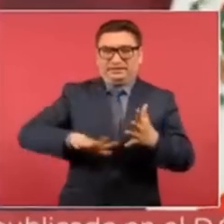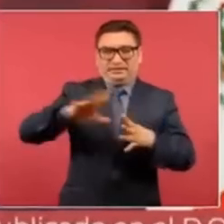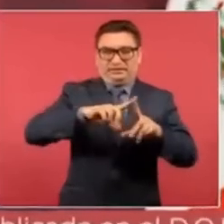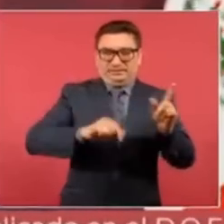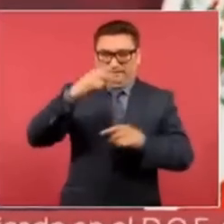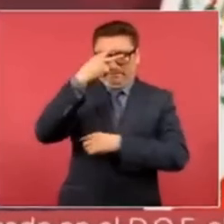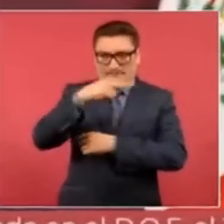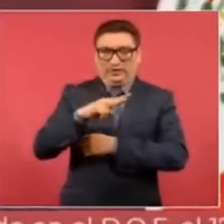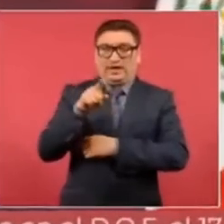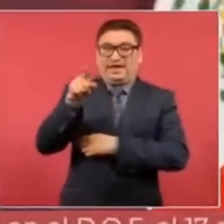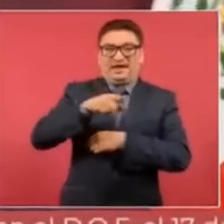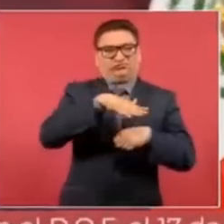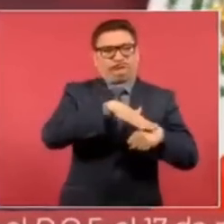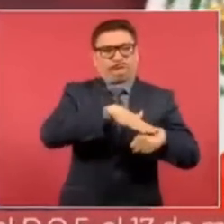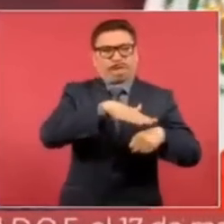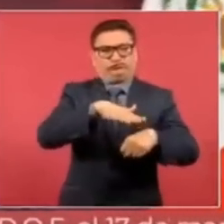Él llamó